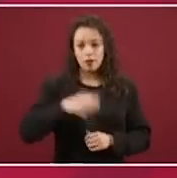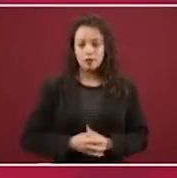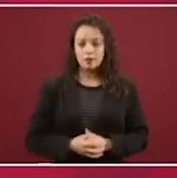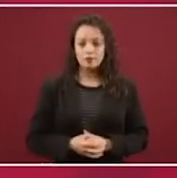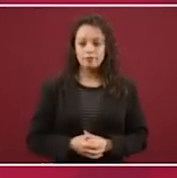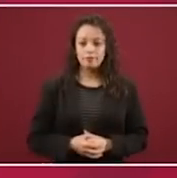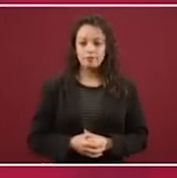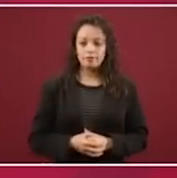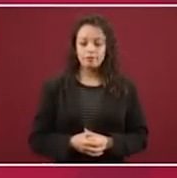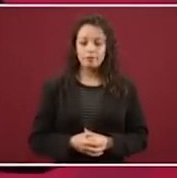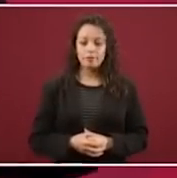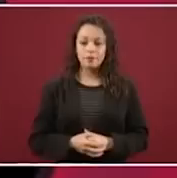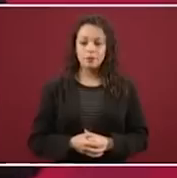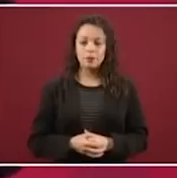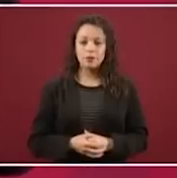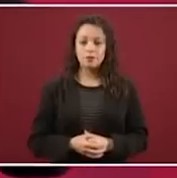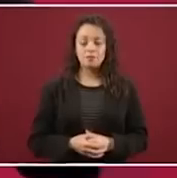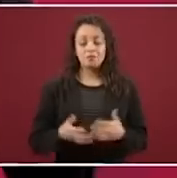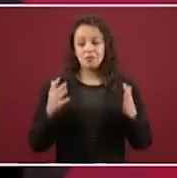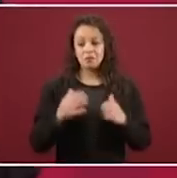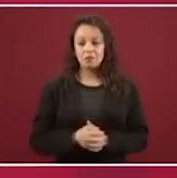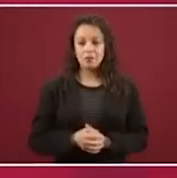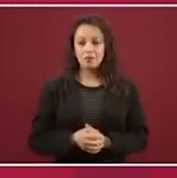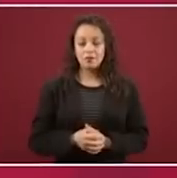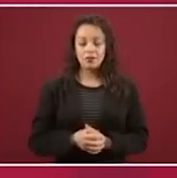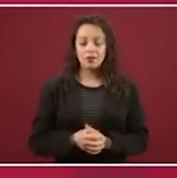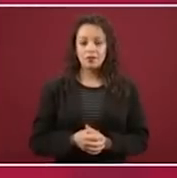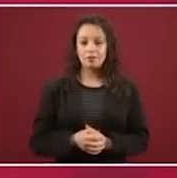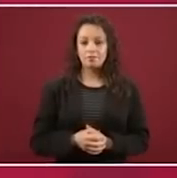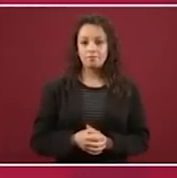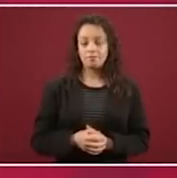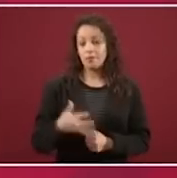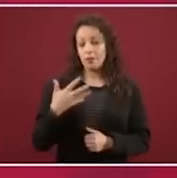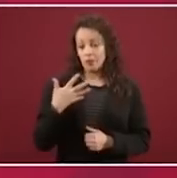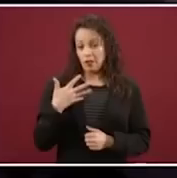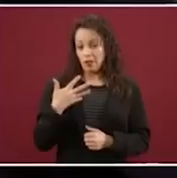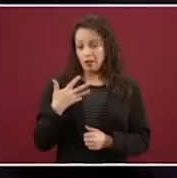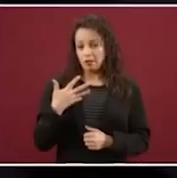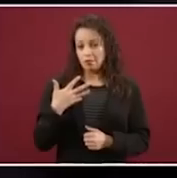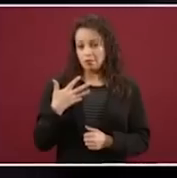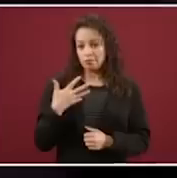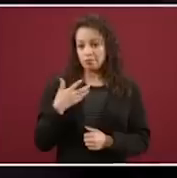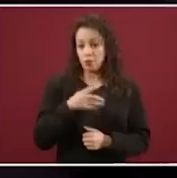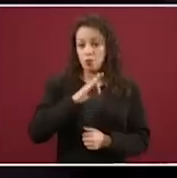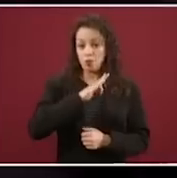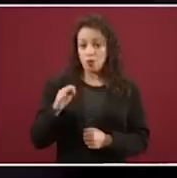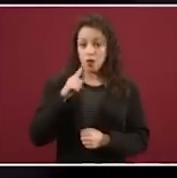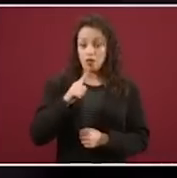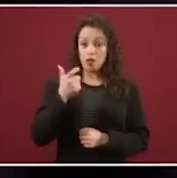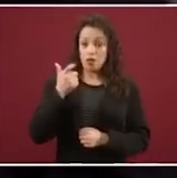En fin, hay condiciones. Si hubiese inflación,